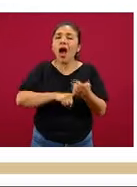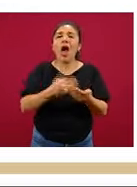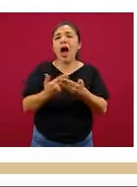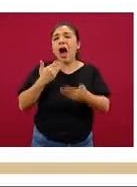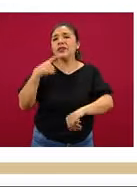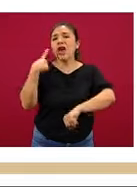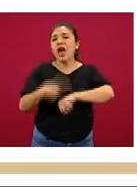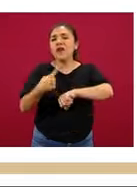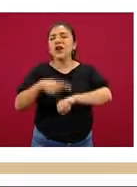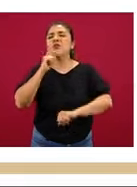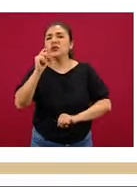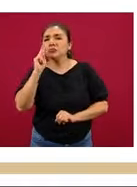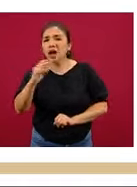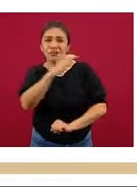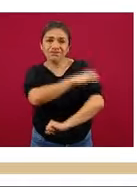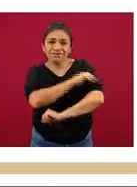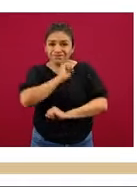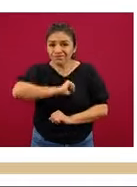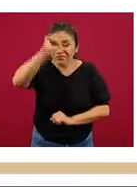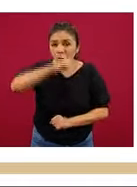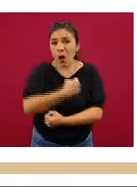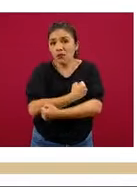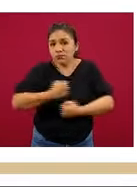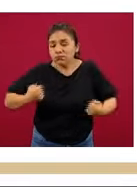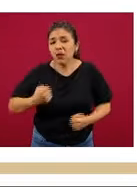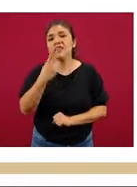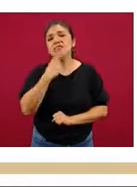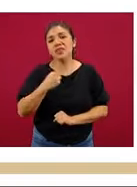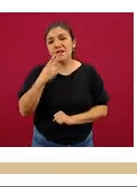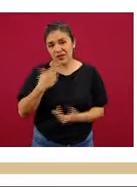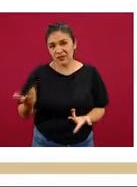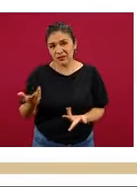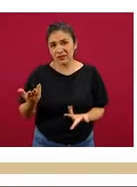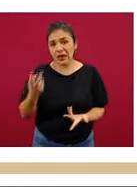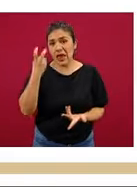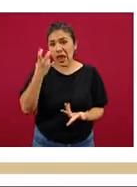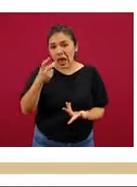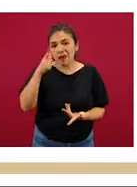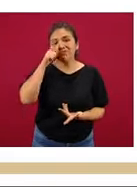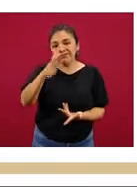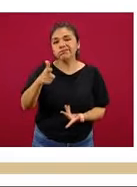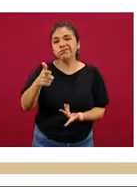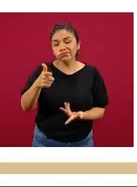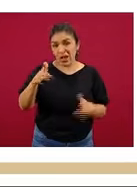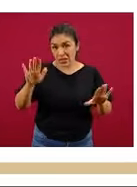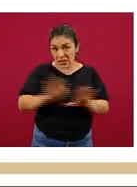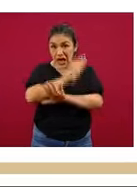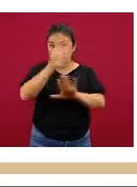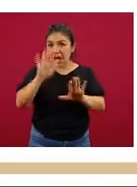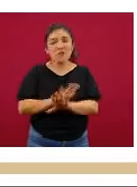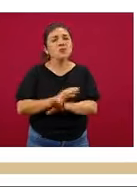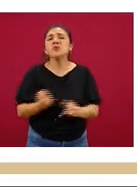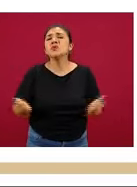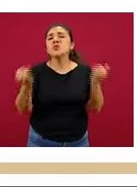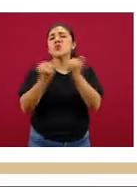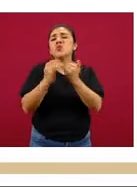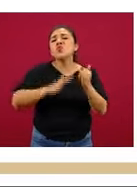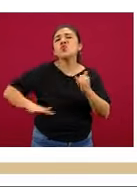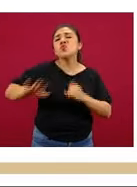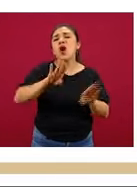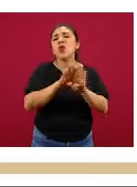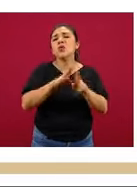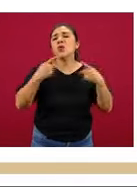población confirmada es hipertensión, obesidad y diabetes. Eso significa que no hay una variación realmente importante en comparación